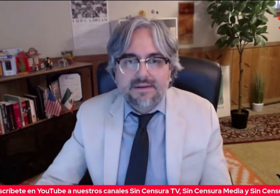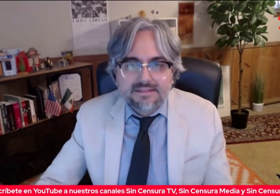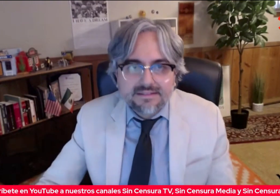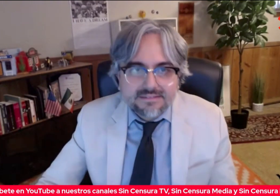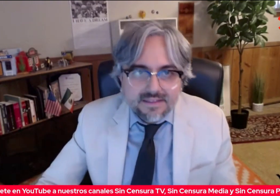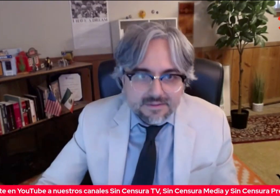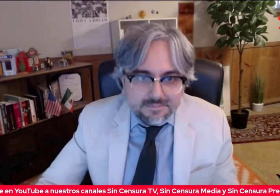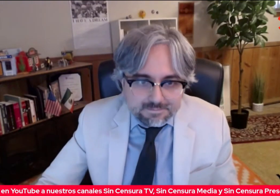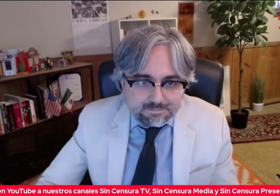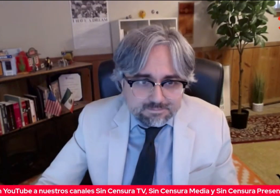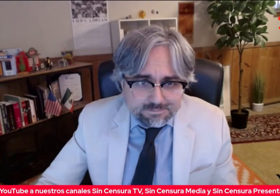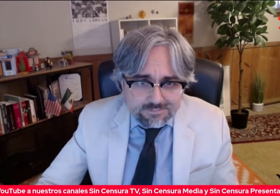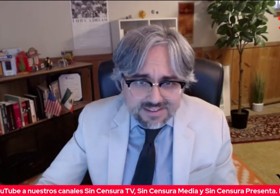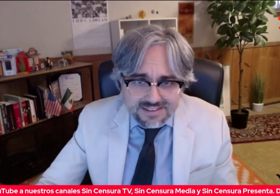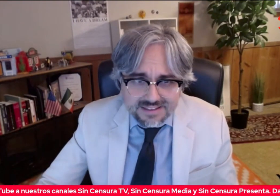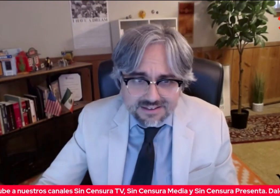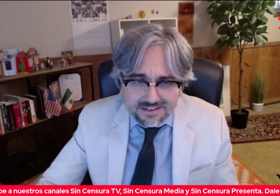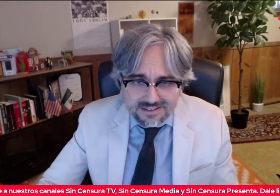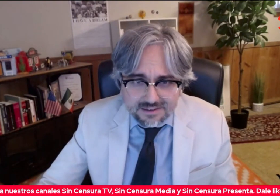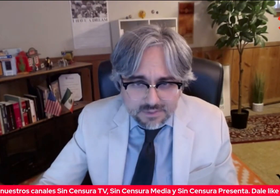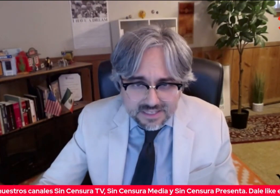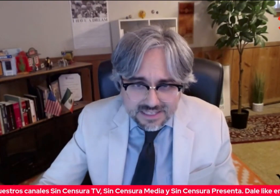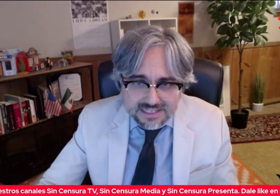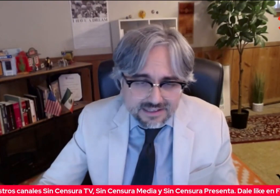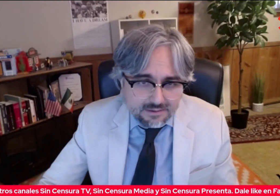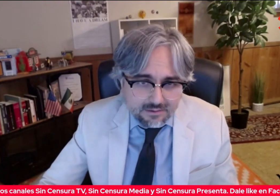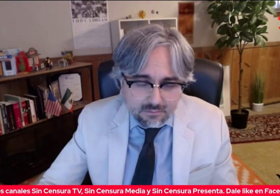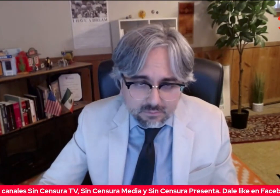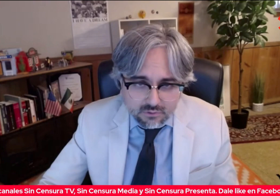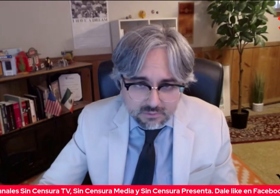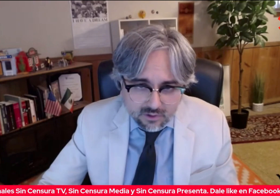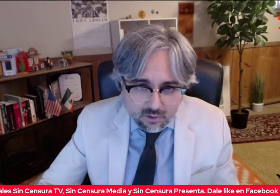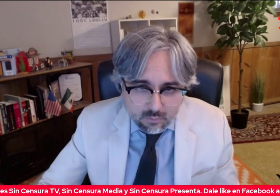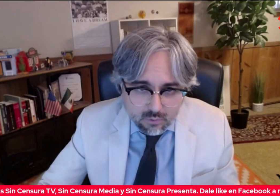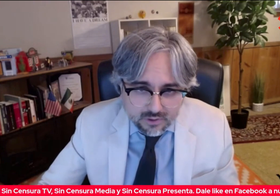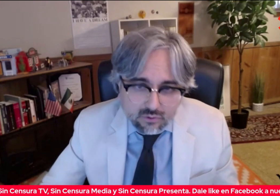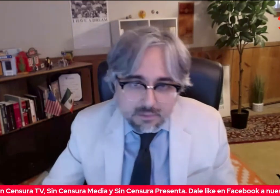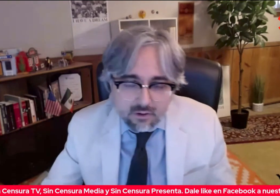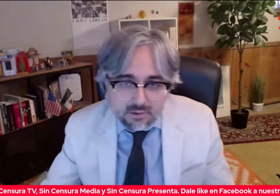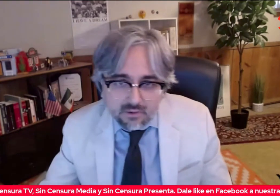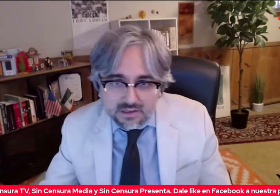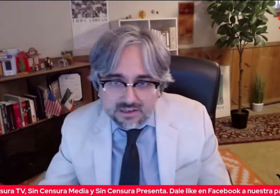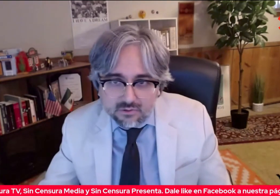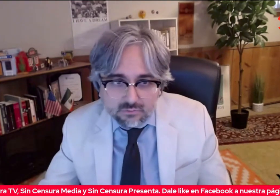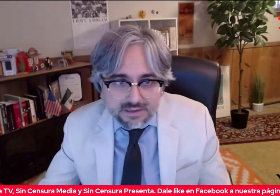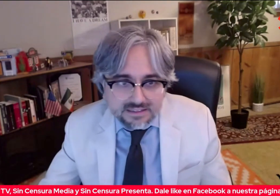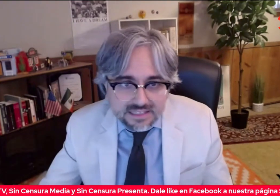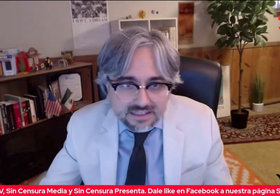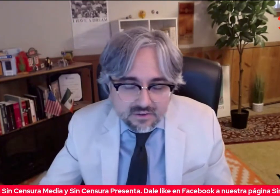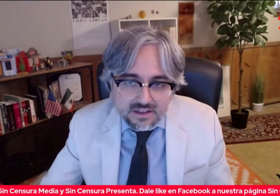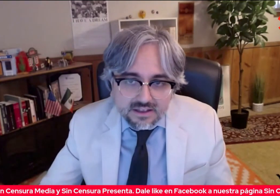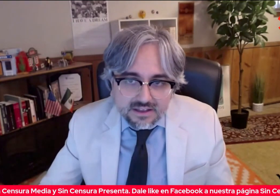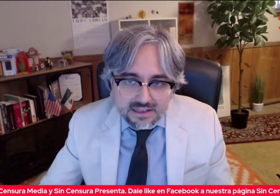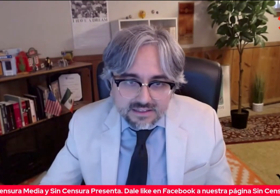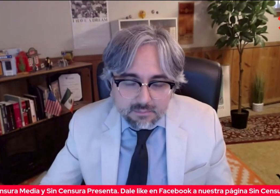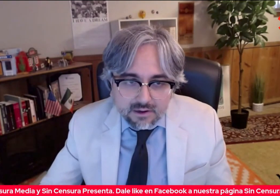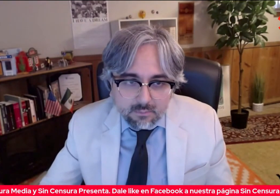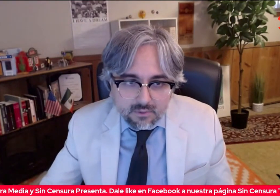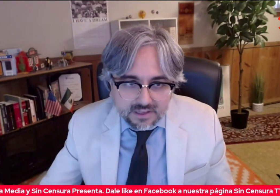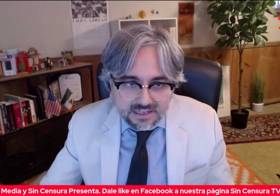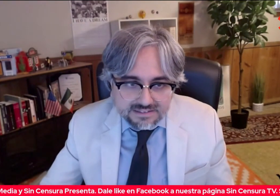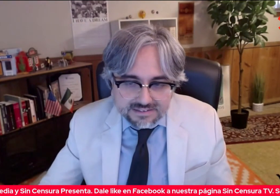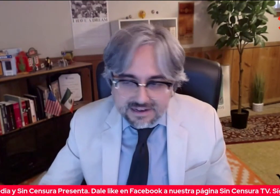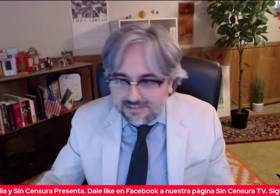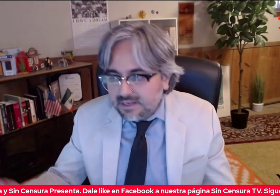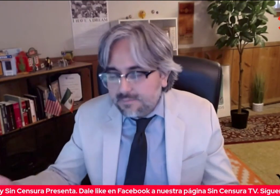en cuanto a la parte esta del PRI, que cómo es posible que no pudo retomar lo mejor de la historia de su partido y terminaron